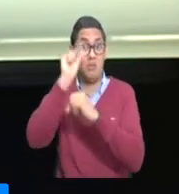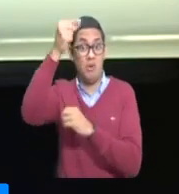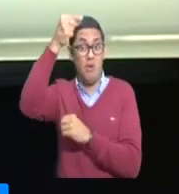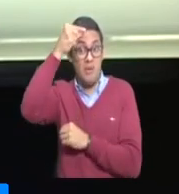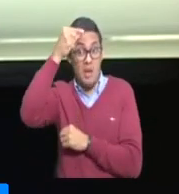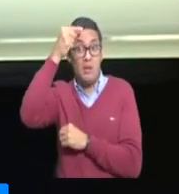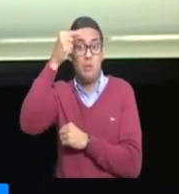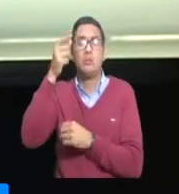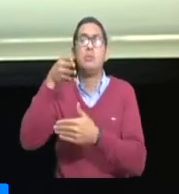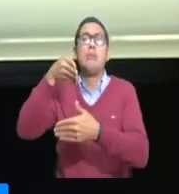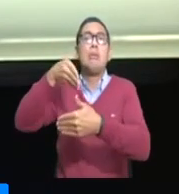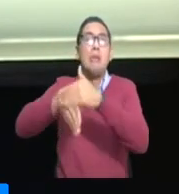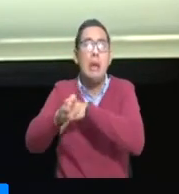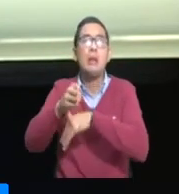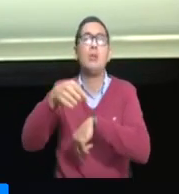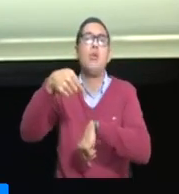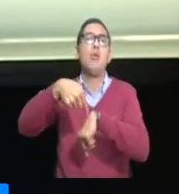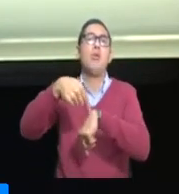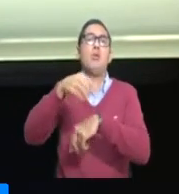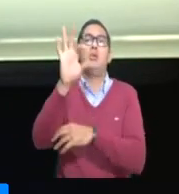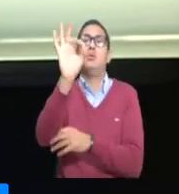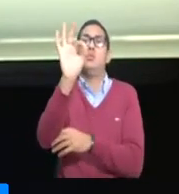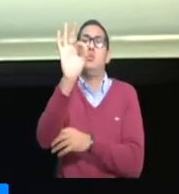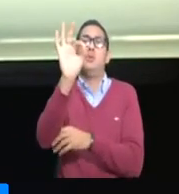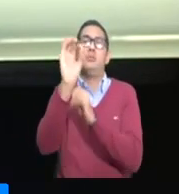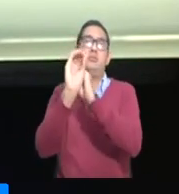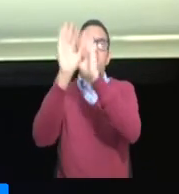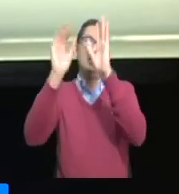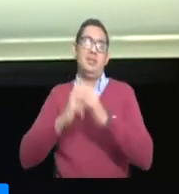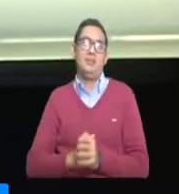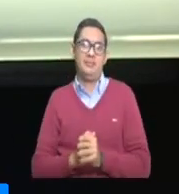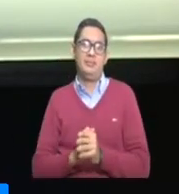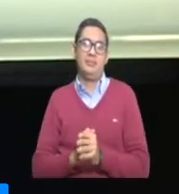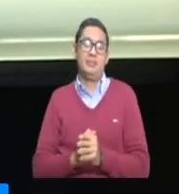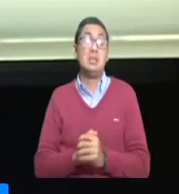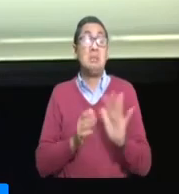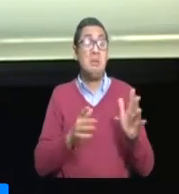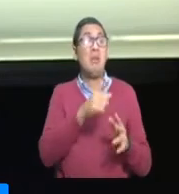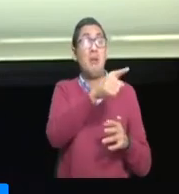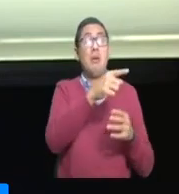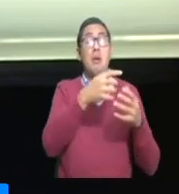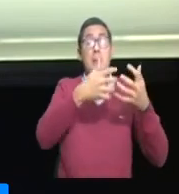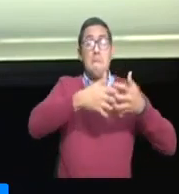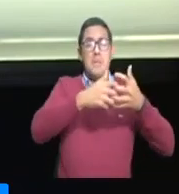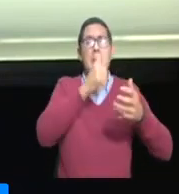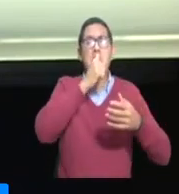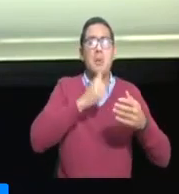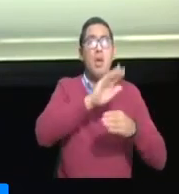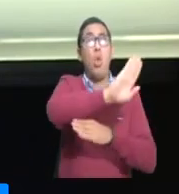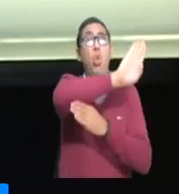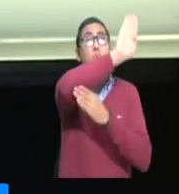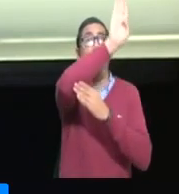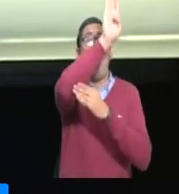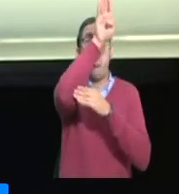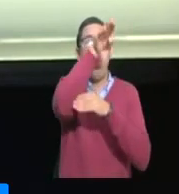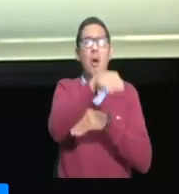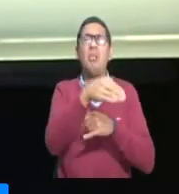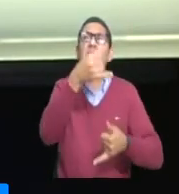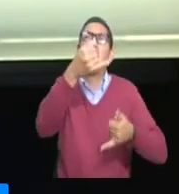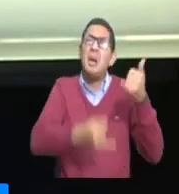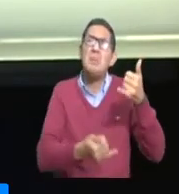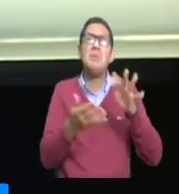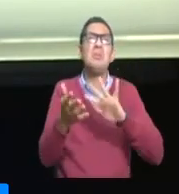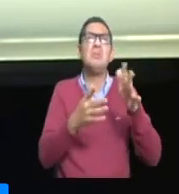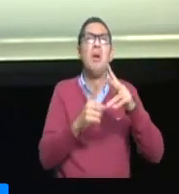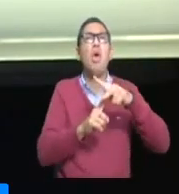la mañana. Esto provocará que la salida de la empresa privada se esté dando entre